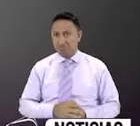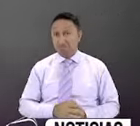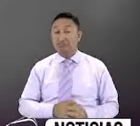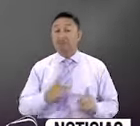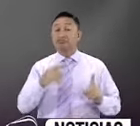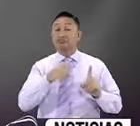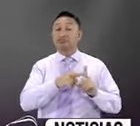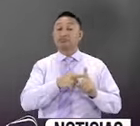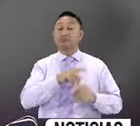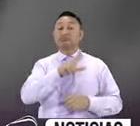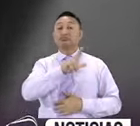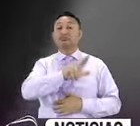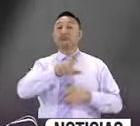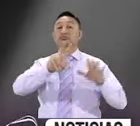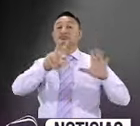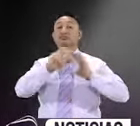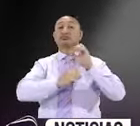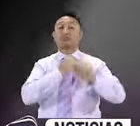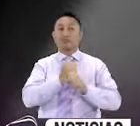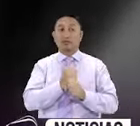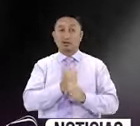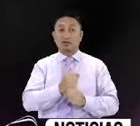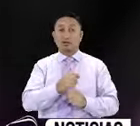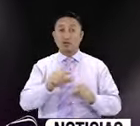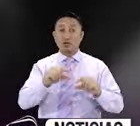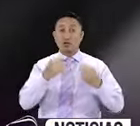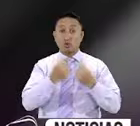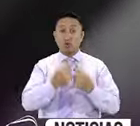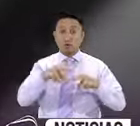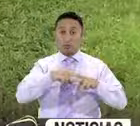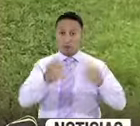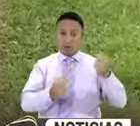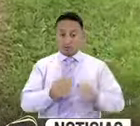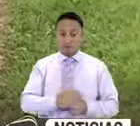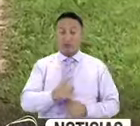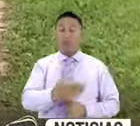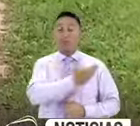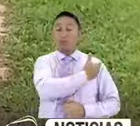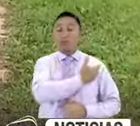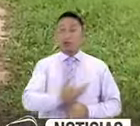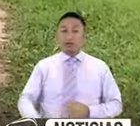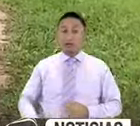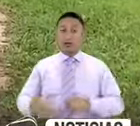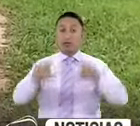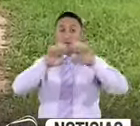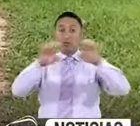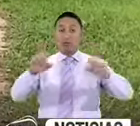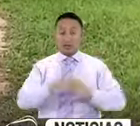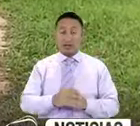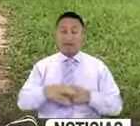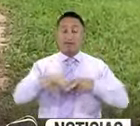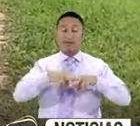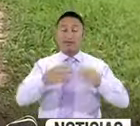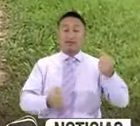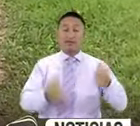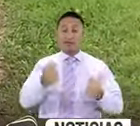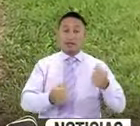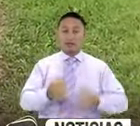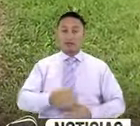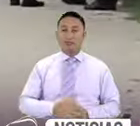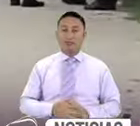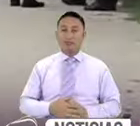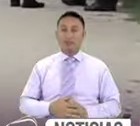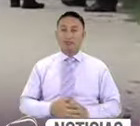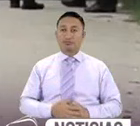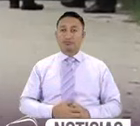37 años era muy conocido en el gremio del volante, ya que era presidente de una de las cooperativas de taxis del cantón fronterizo. Mucho